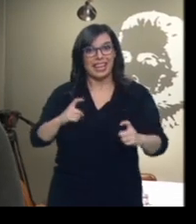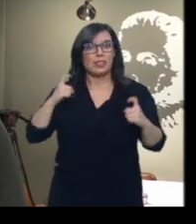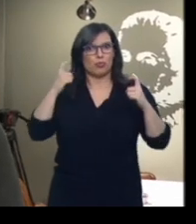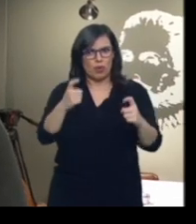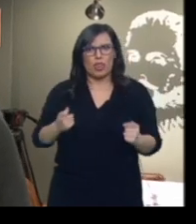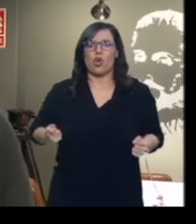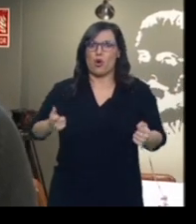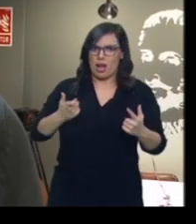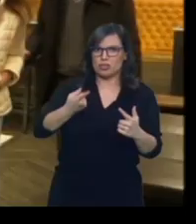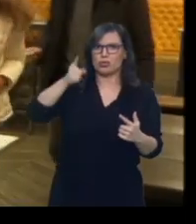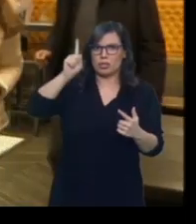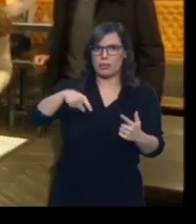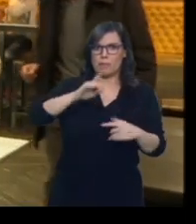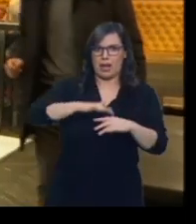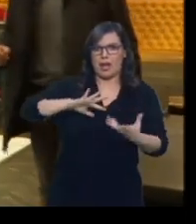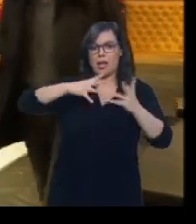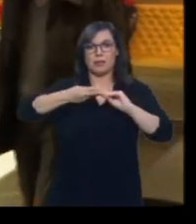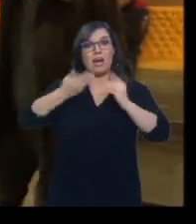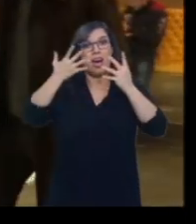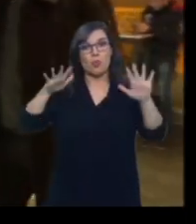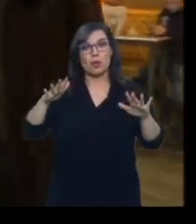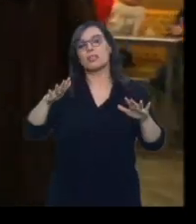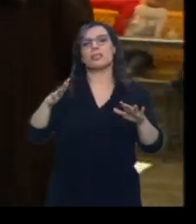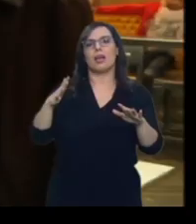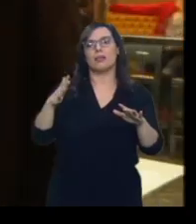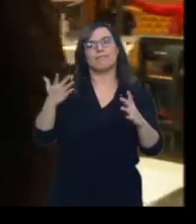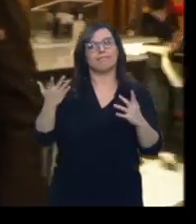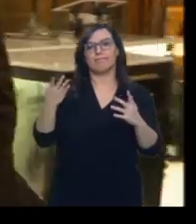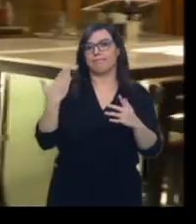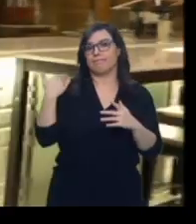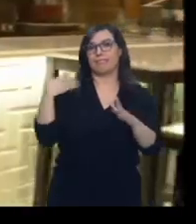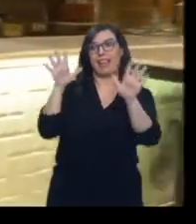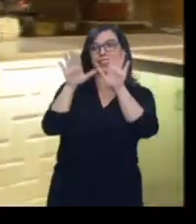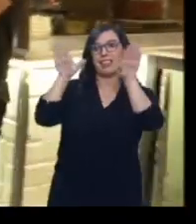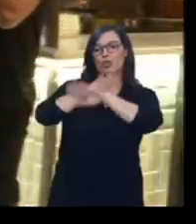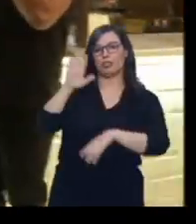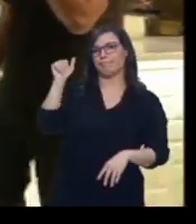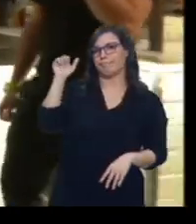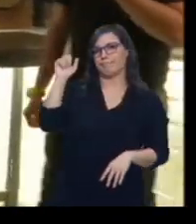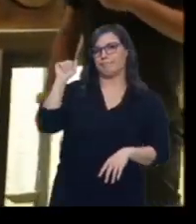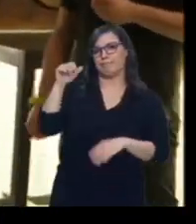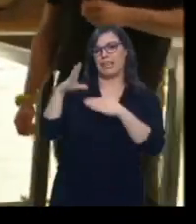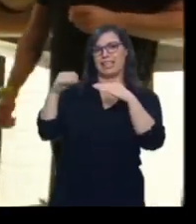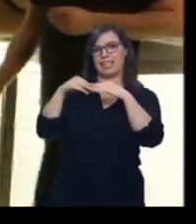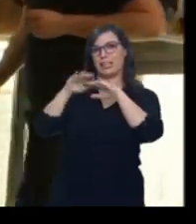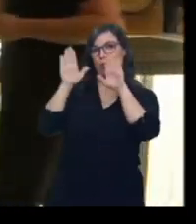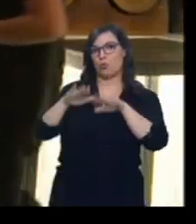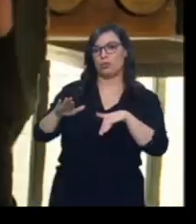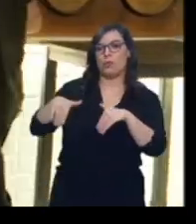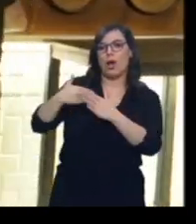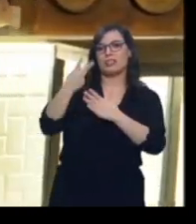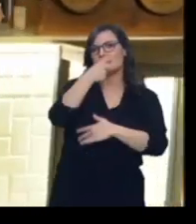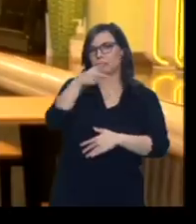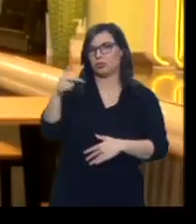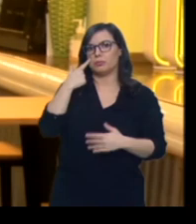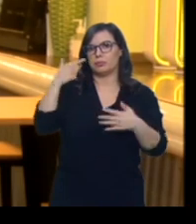con el dinero que supone también. Y aún así, a las 10 de la noche tuvieron que despedirse de los últimos clientes. De momento, 14 días.